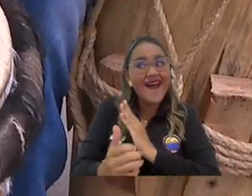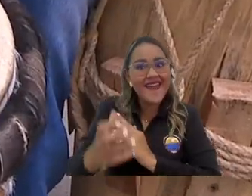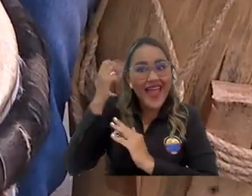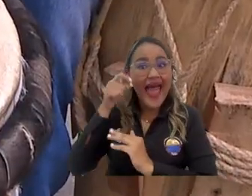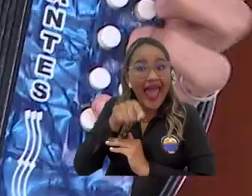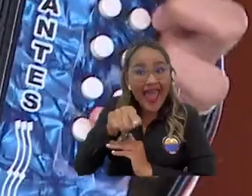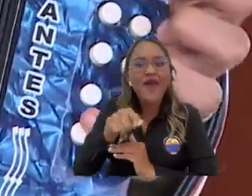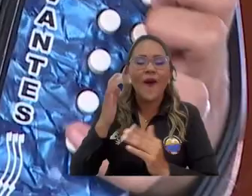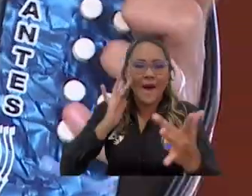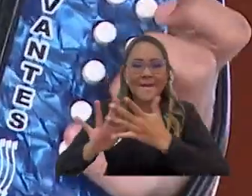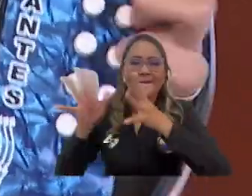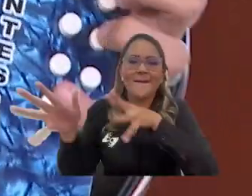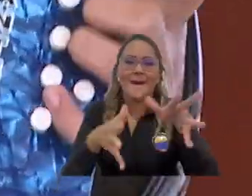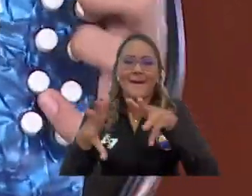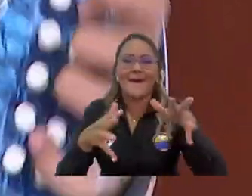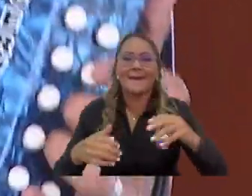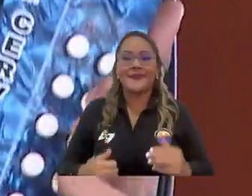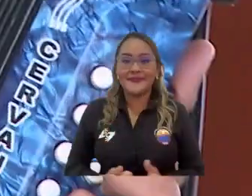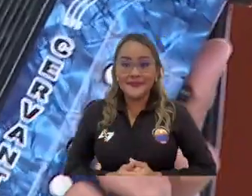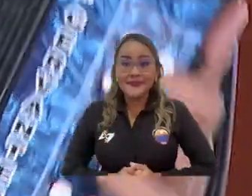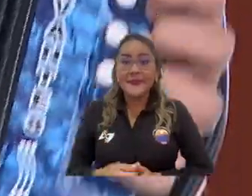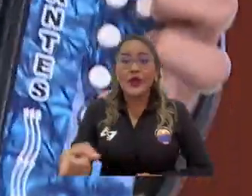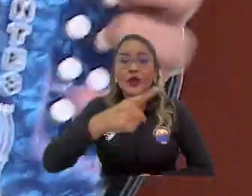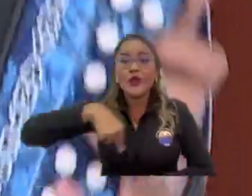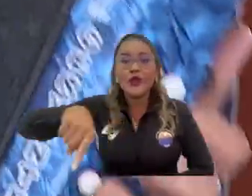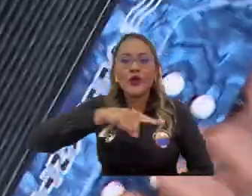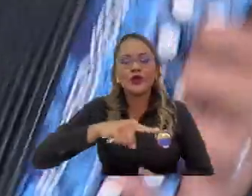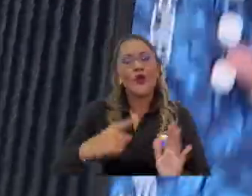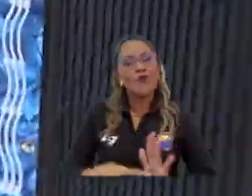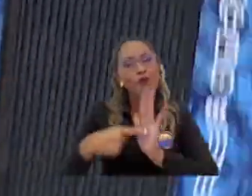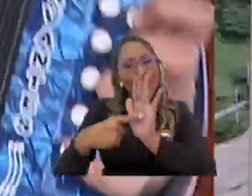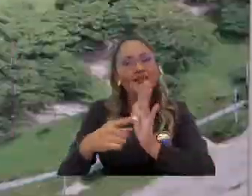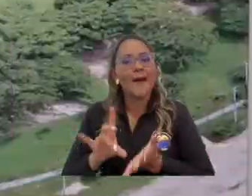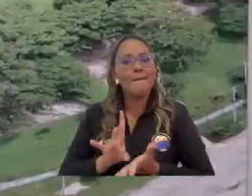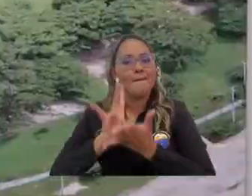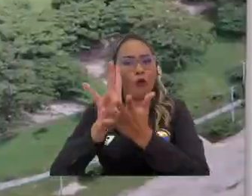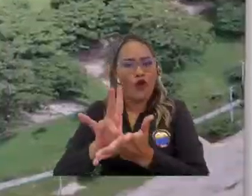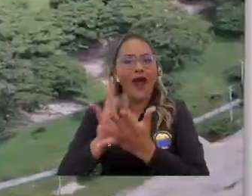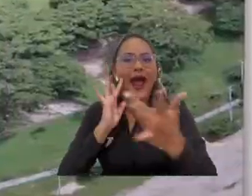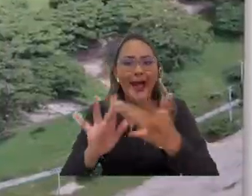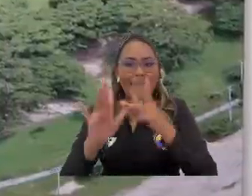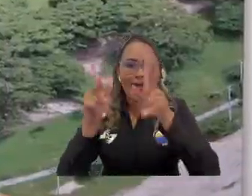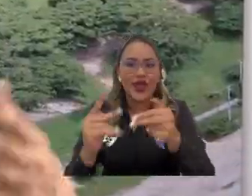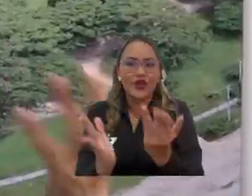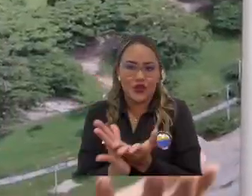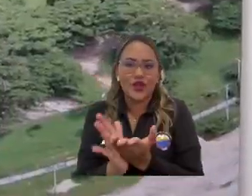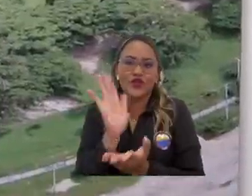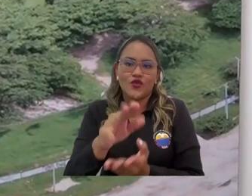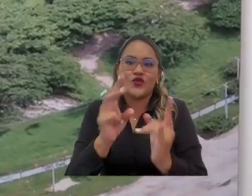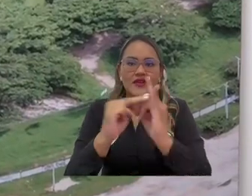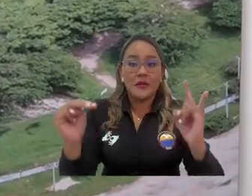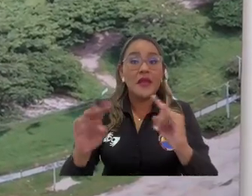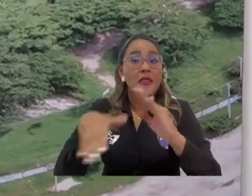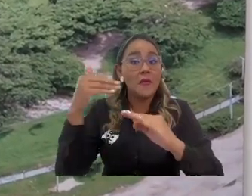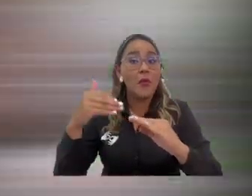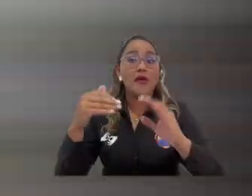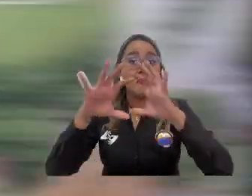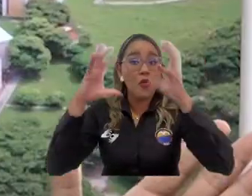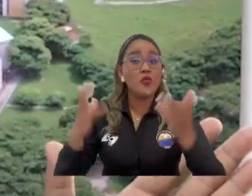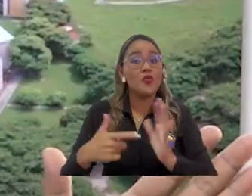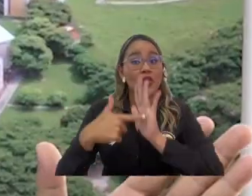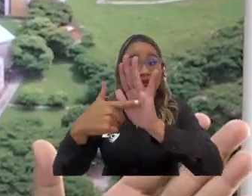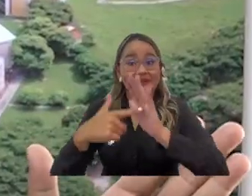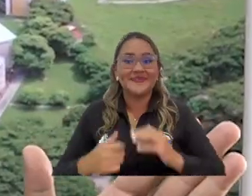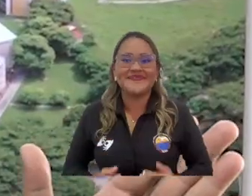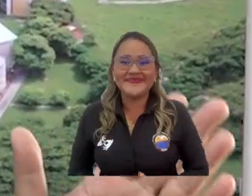ritmos típicos. Vamos a mostrar primero este modelo con estudiantes de la universidad y luego vamos a mostrarlo al resto del mundo.